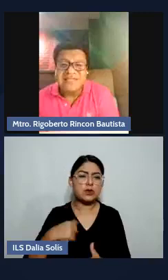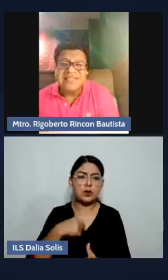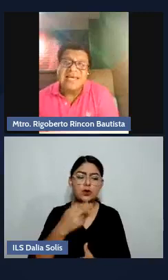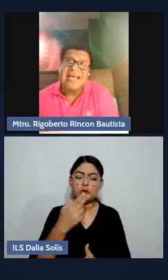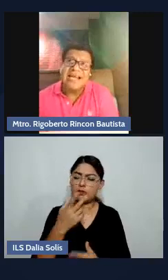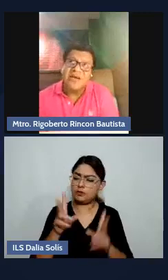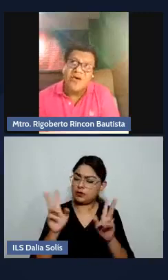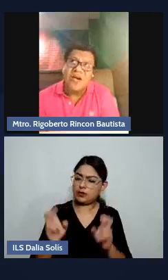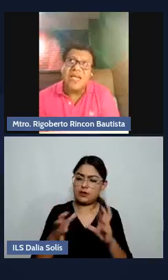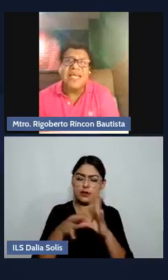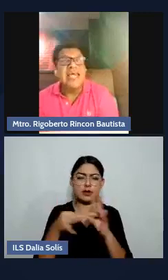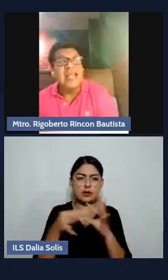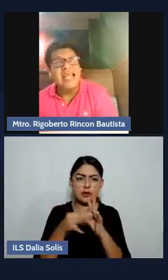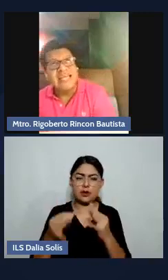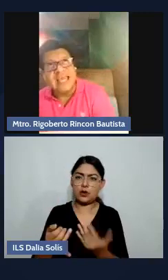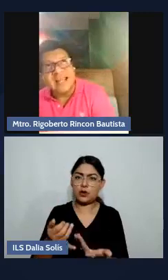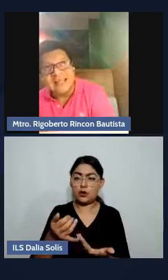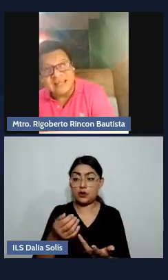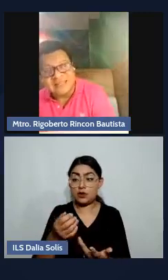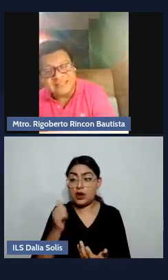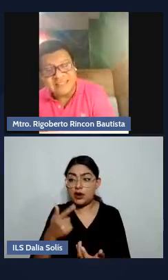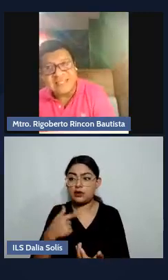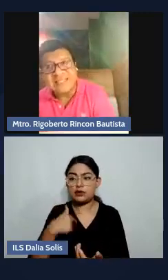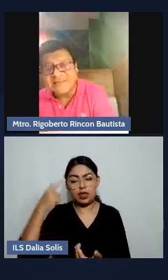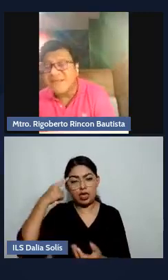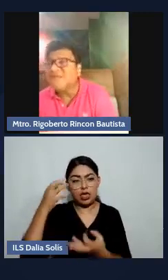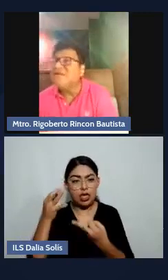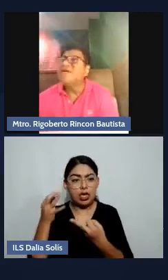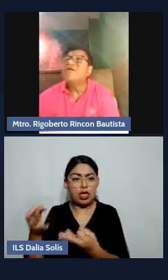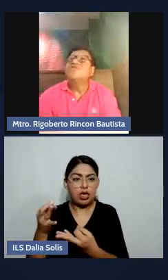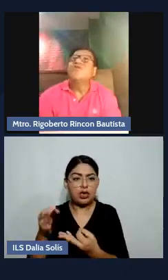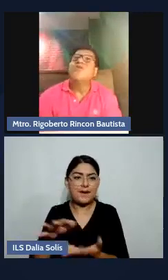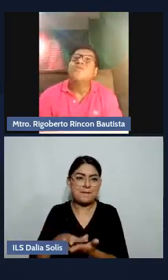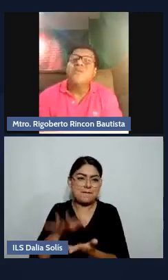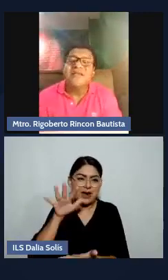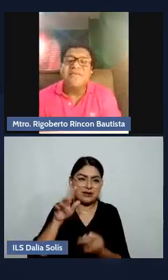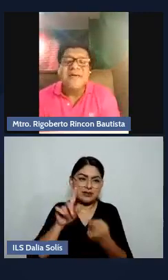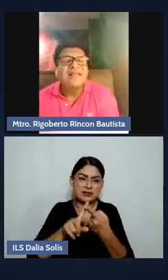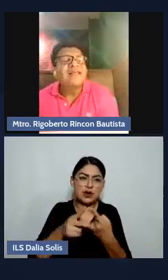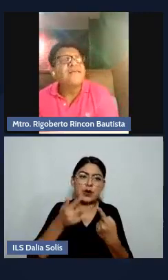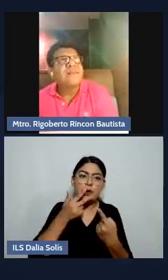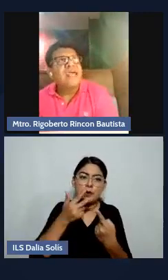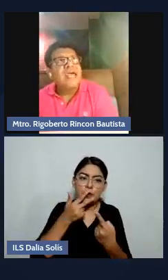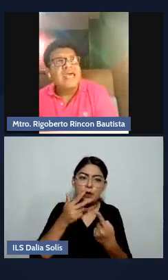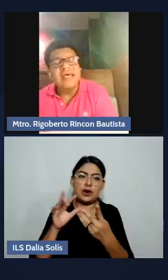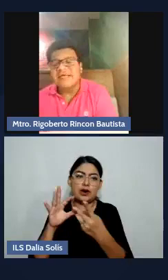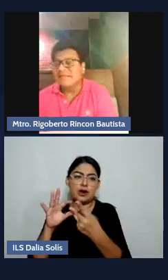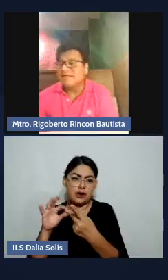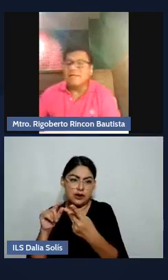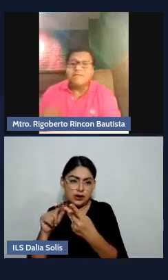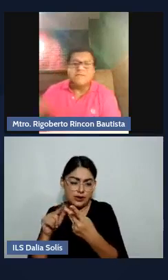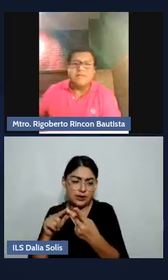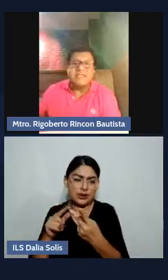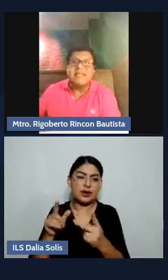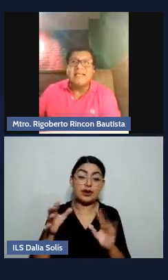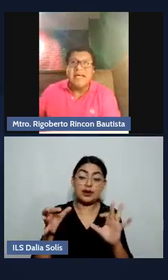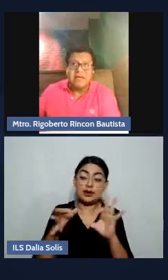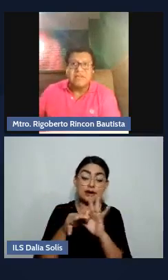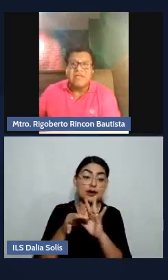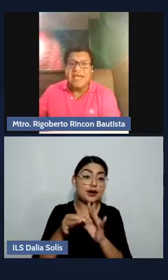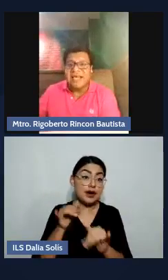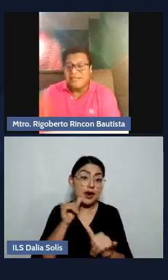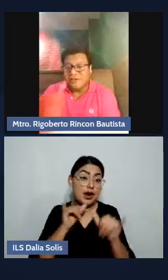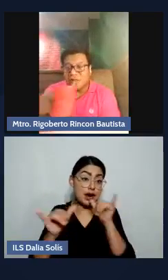alcohol y el tabaco son completamente, este, están ligados. Y estos,